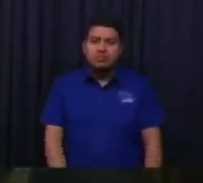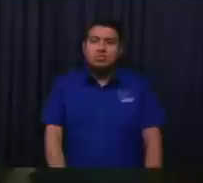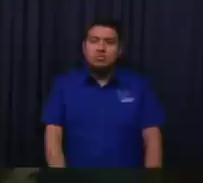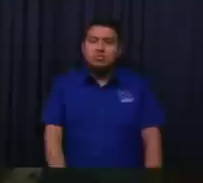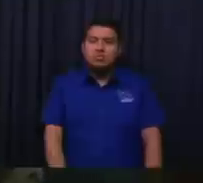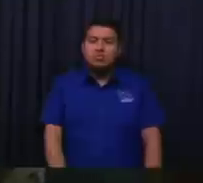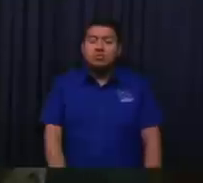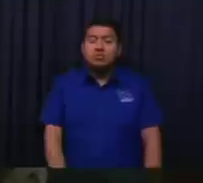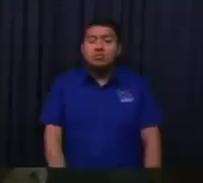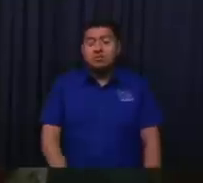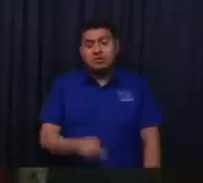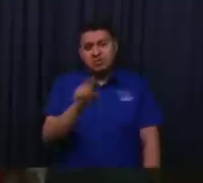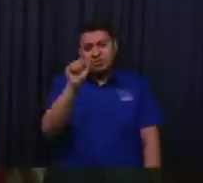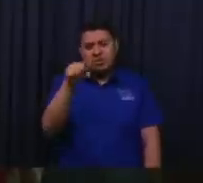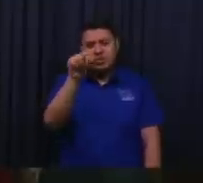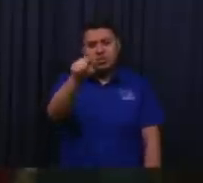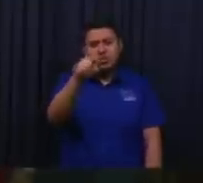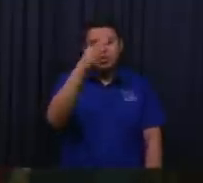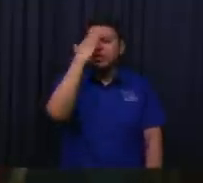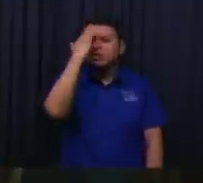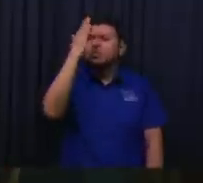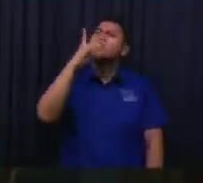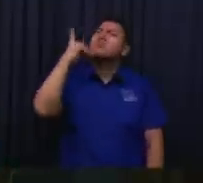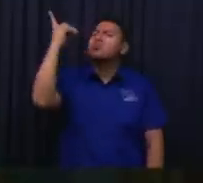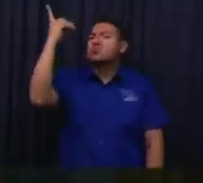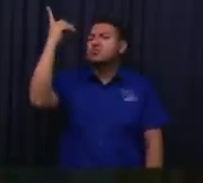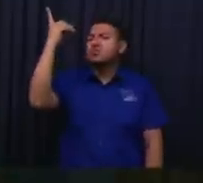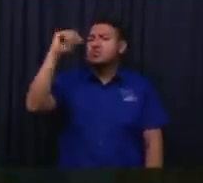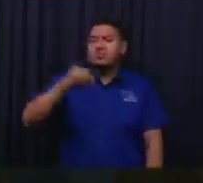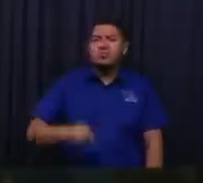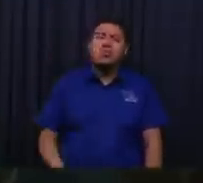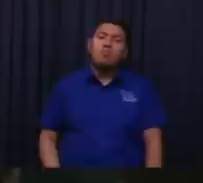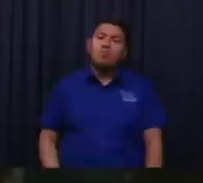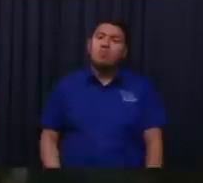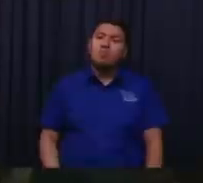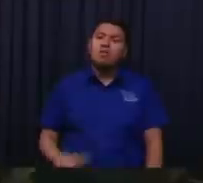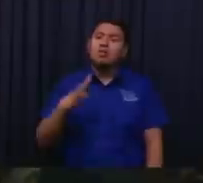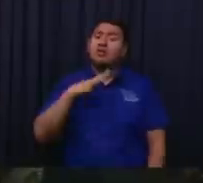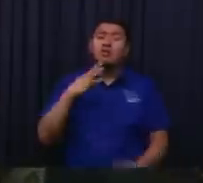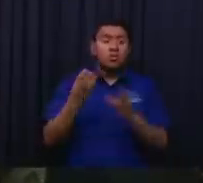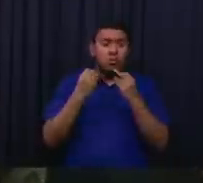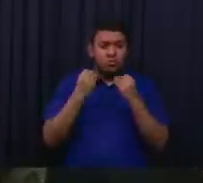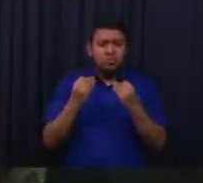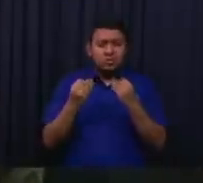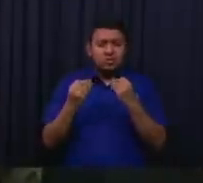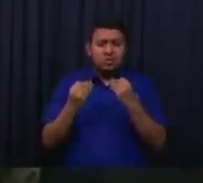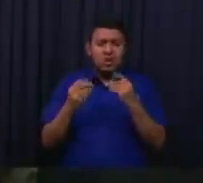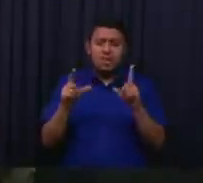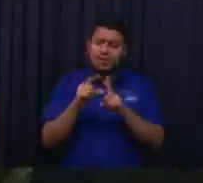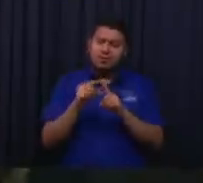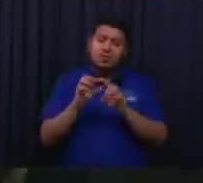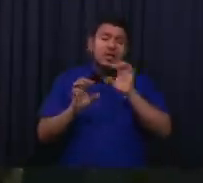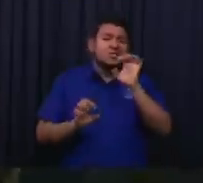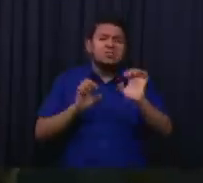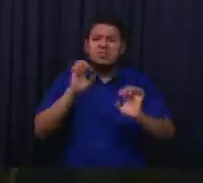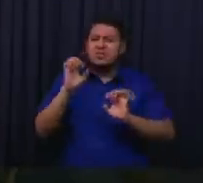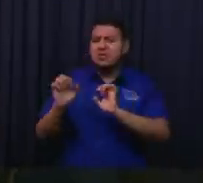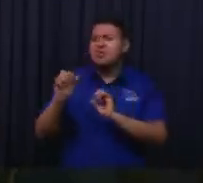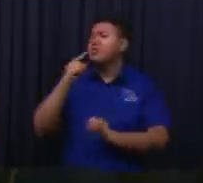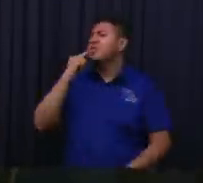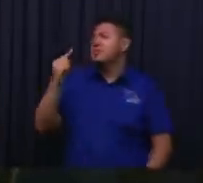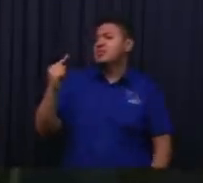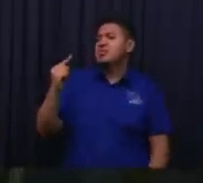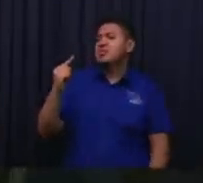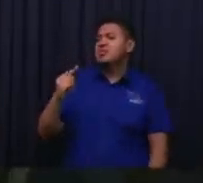Si estás agradecido con Dios, si tienes muchas palabras para expresar tu gratitud, díselo. Pero si